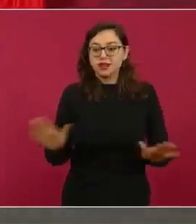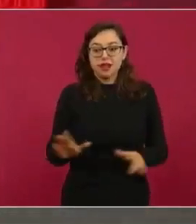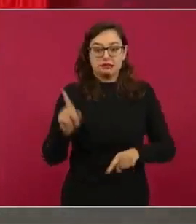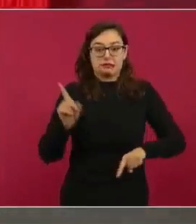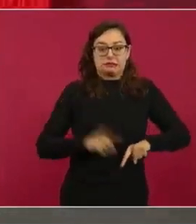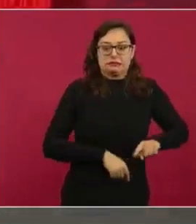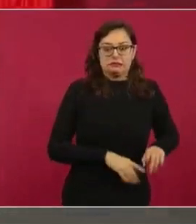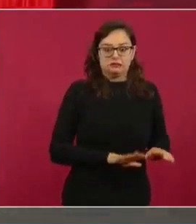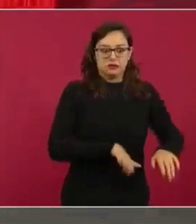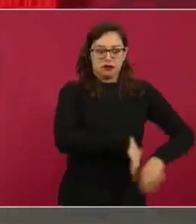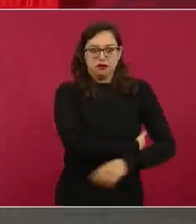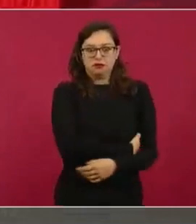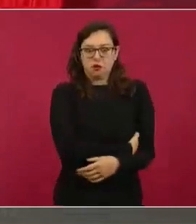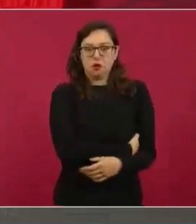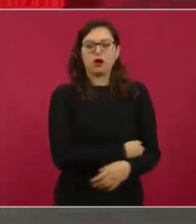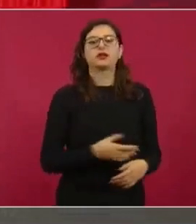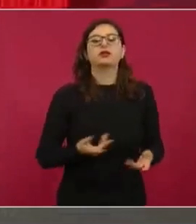Pensaron de que nadie